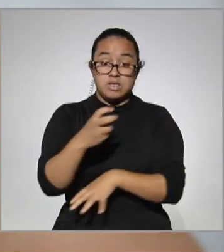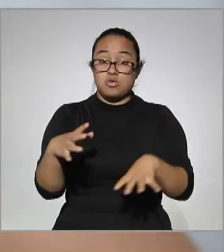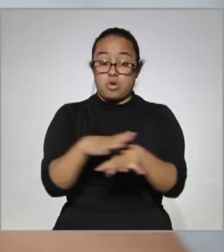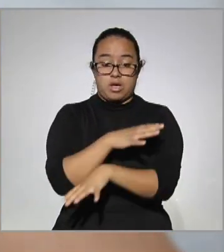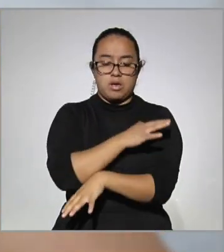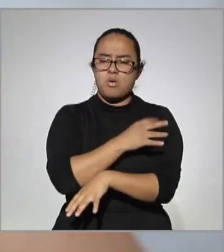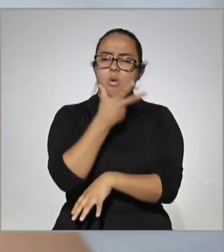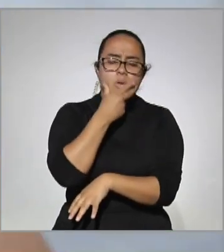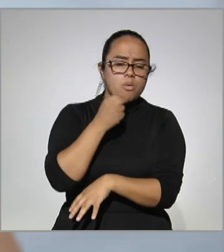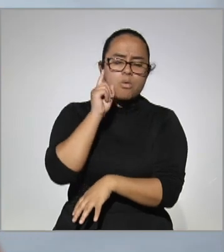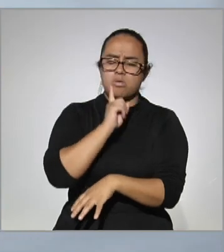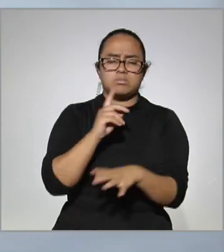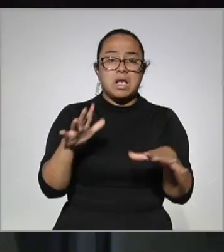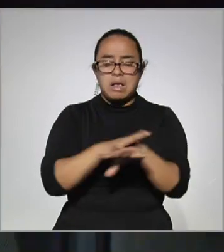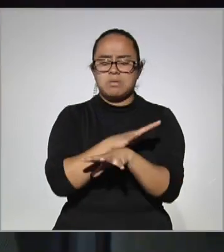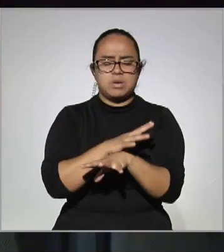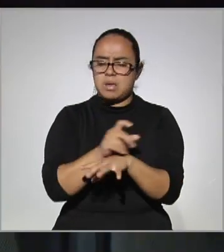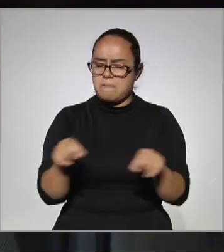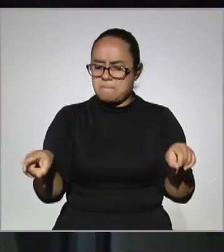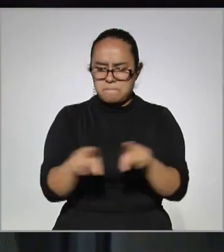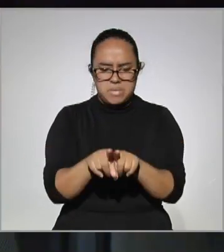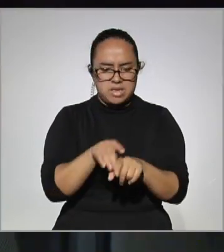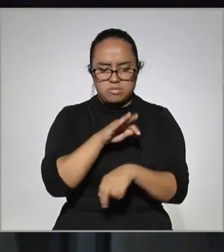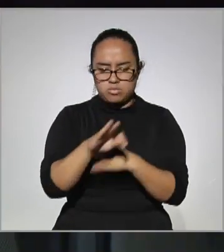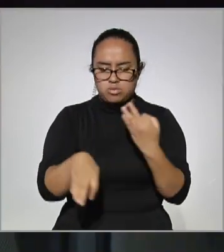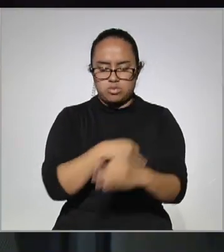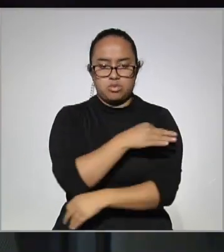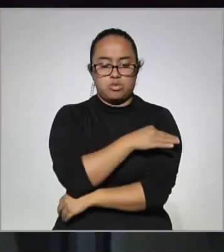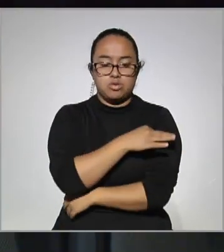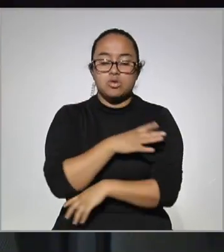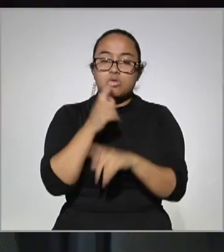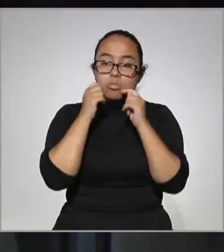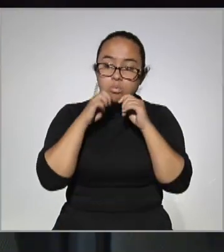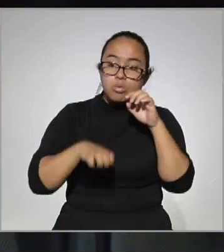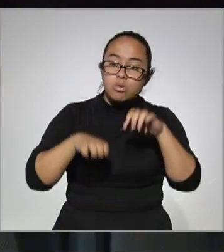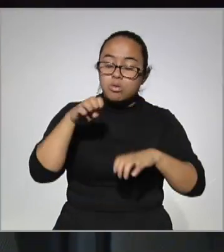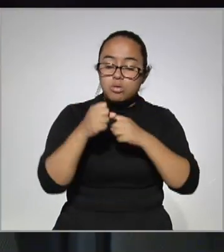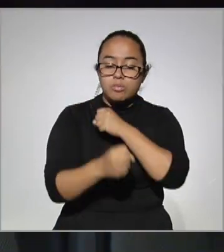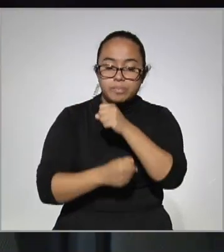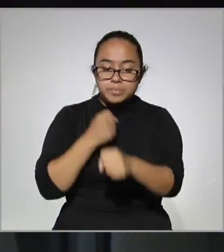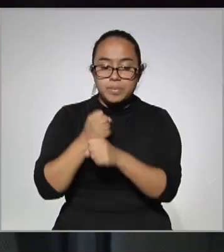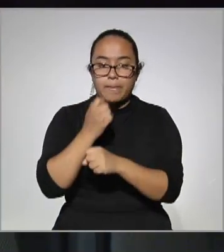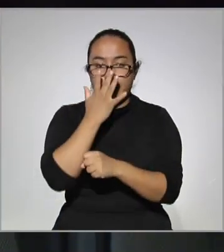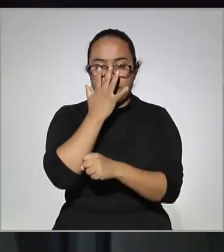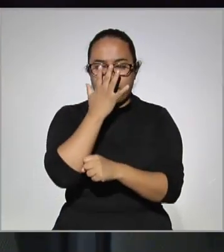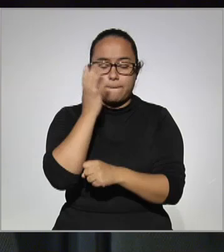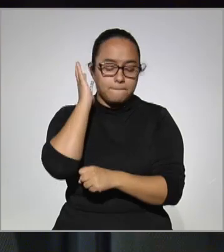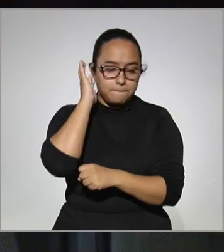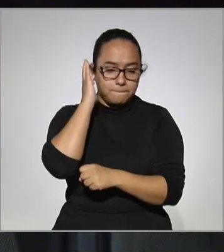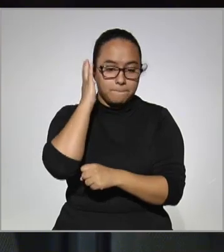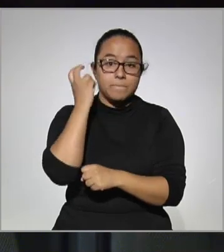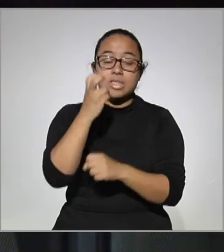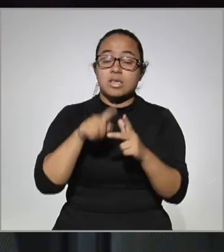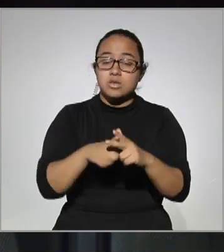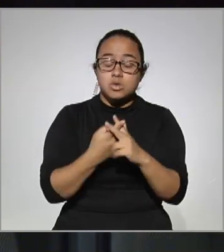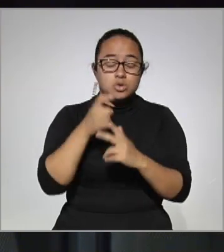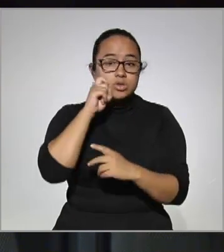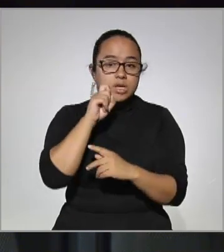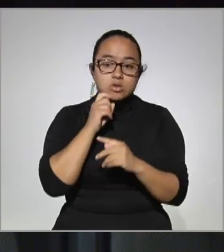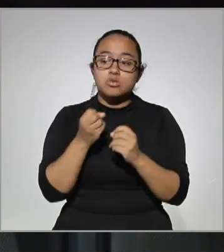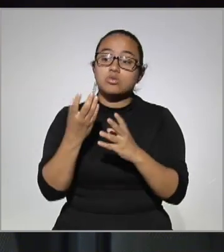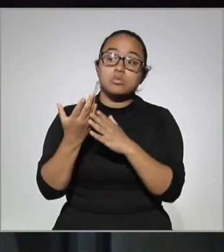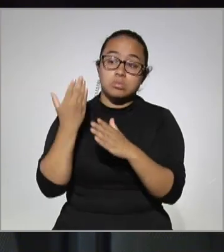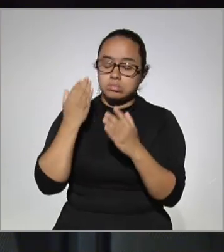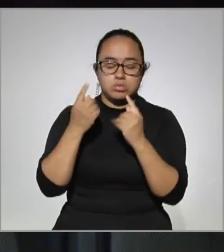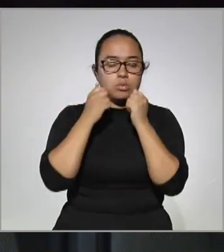si es para hombres o para mujeres. Todas, sin importar la edad, el tiempo que hayamos de haber iniciado vida sexual activa, todas debemos de